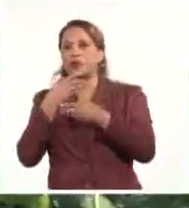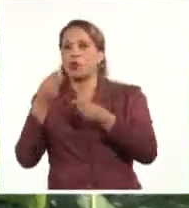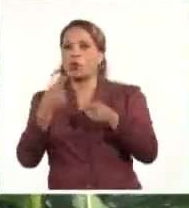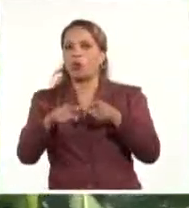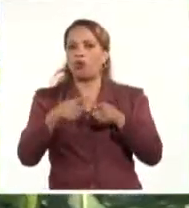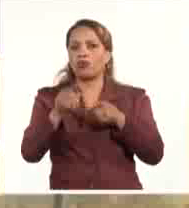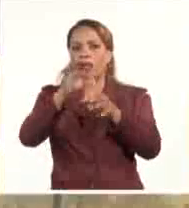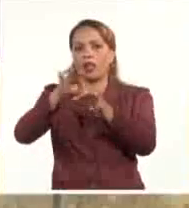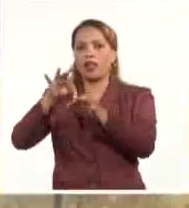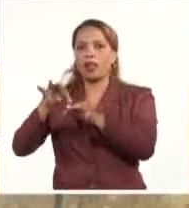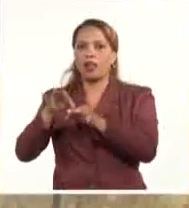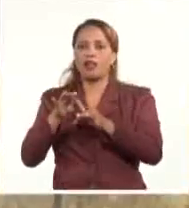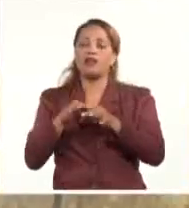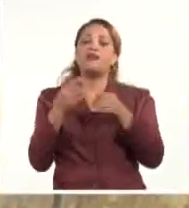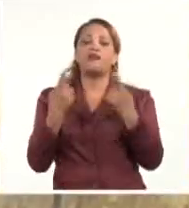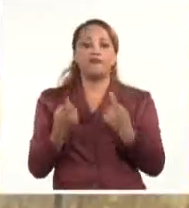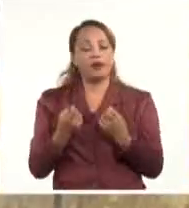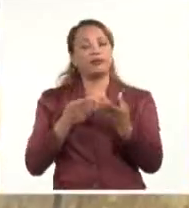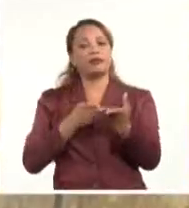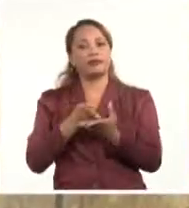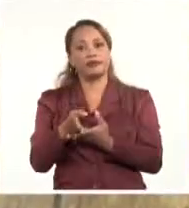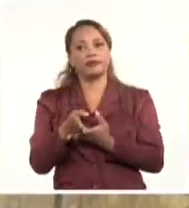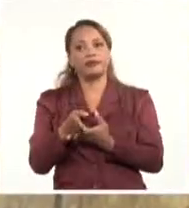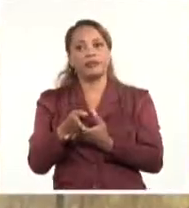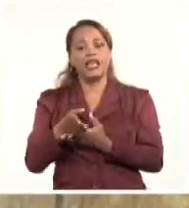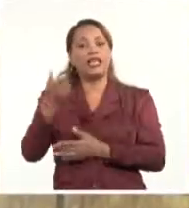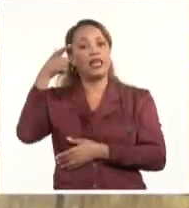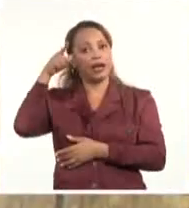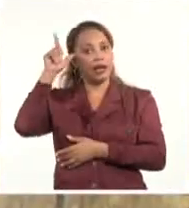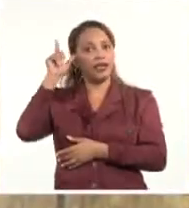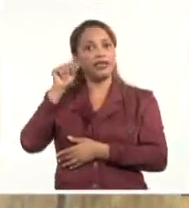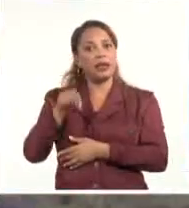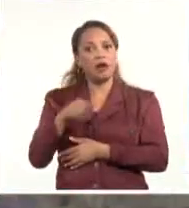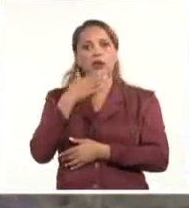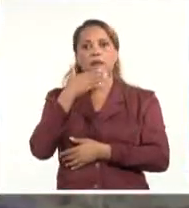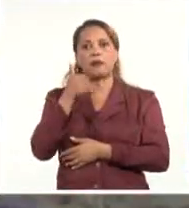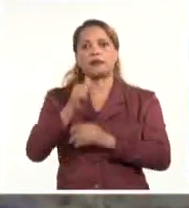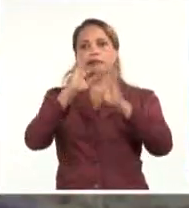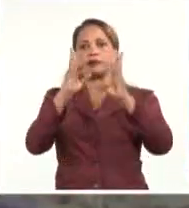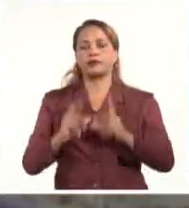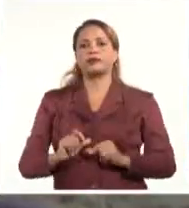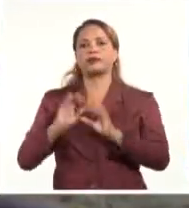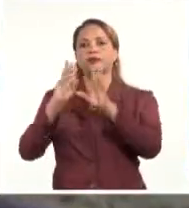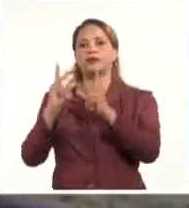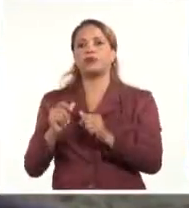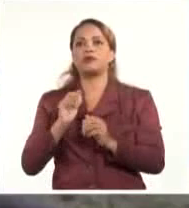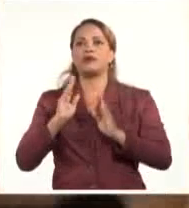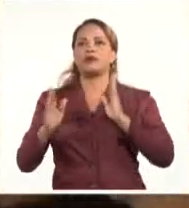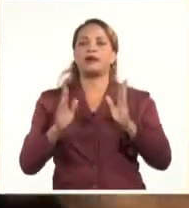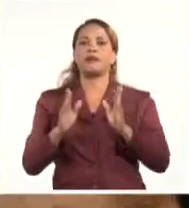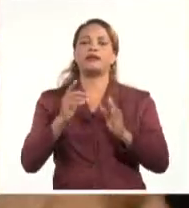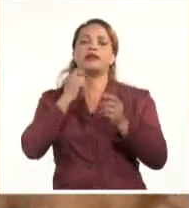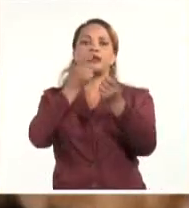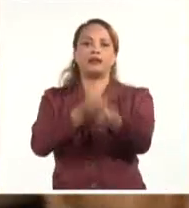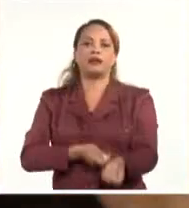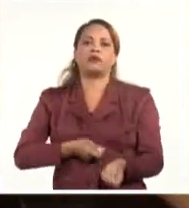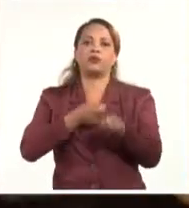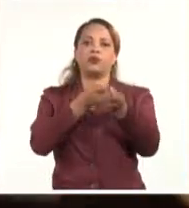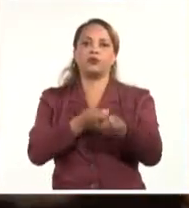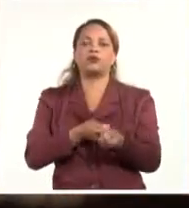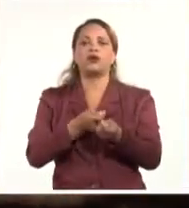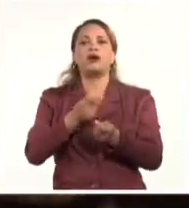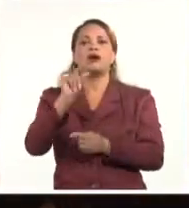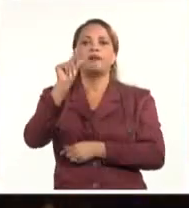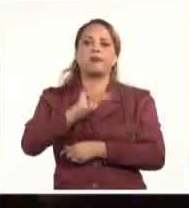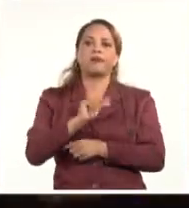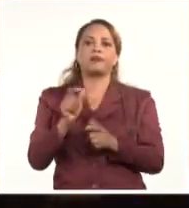pero insuficiente aún. Solo la ganadería puede exhibir hoy algunos resultados alentadores en el sistema de la agricultura, con discretos